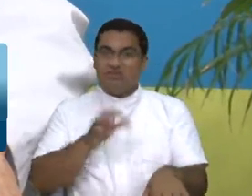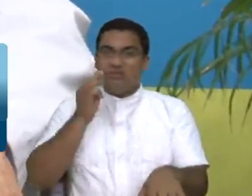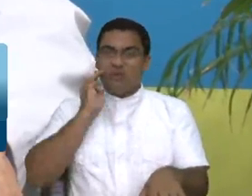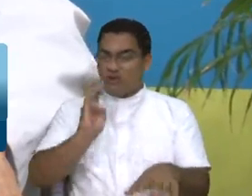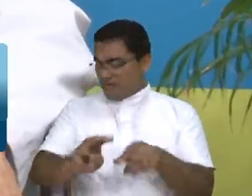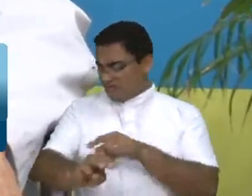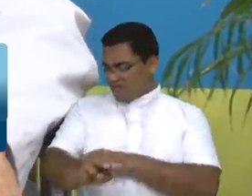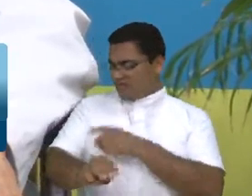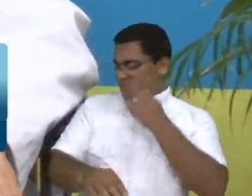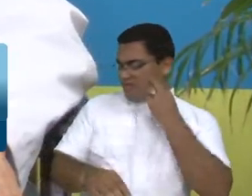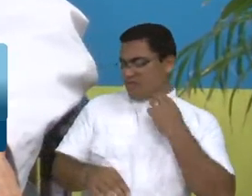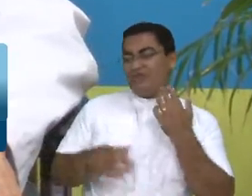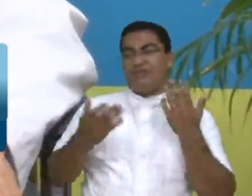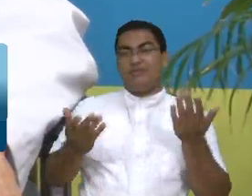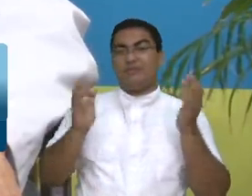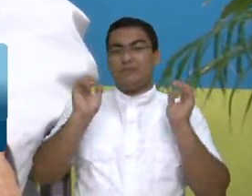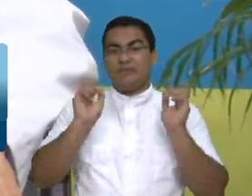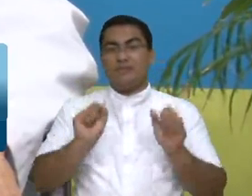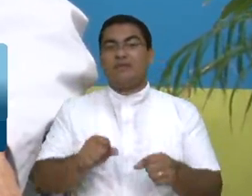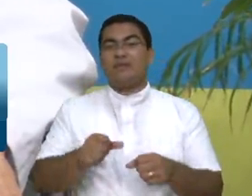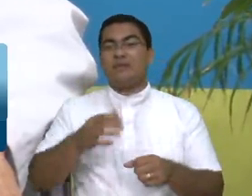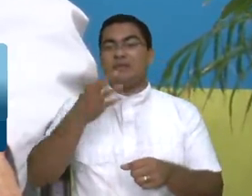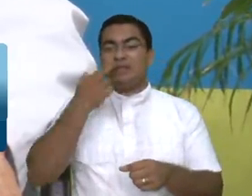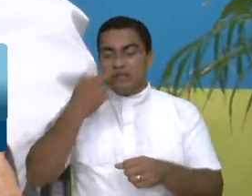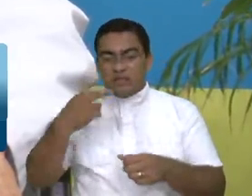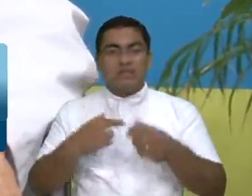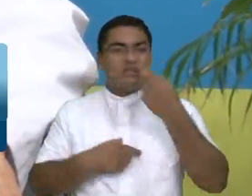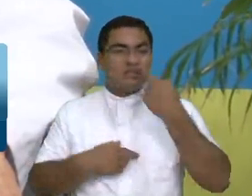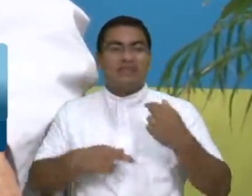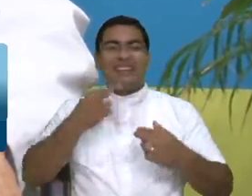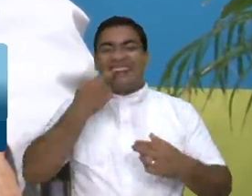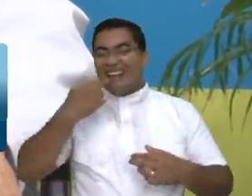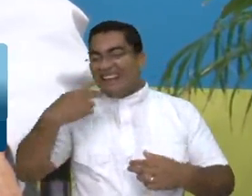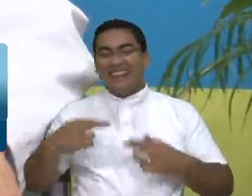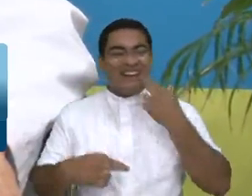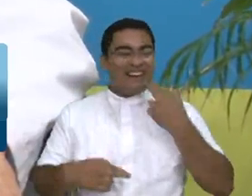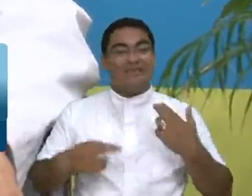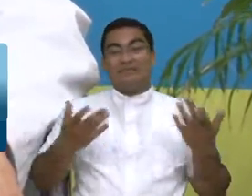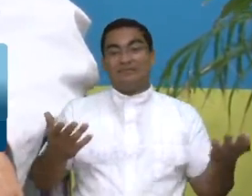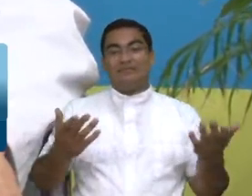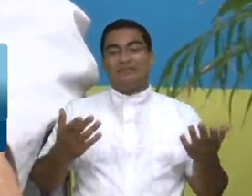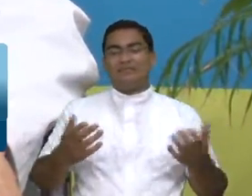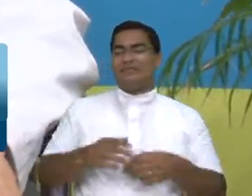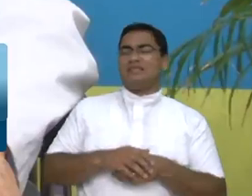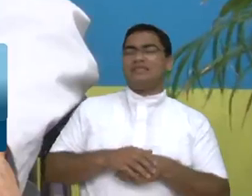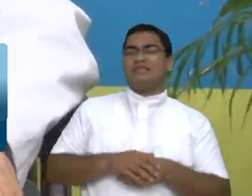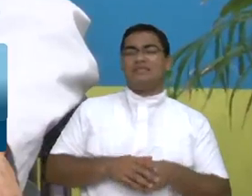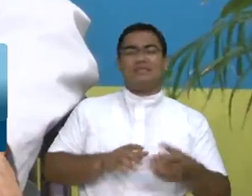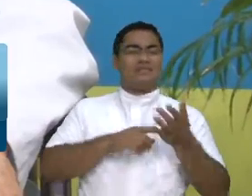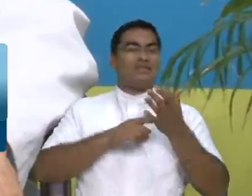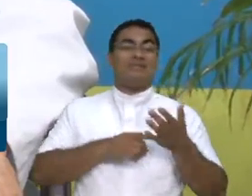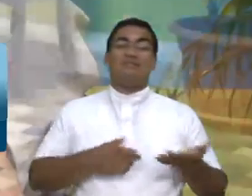bastante sospechosos. O sí, pueden tener sangrado de la nariz, de las encías, y ver que algo no está normal con el tema